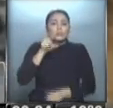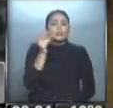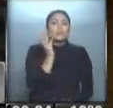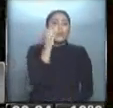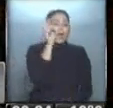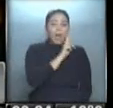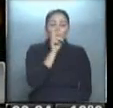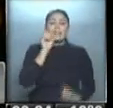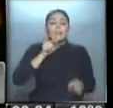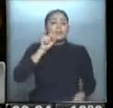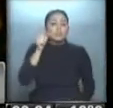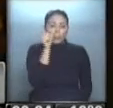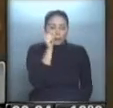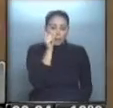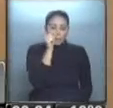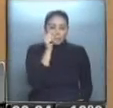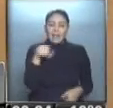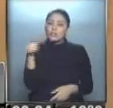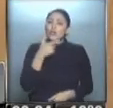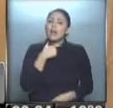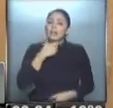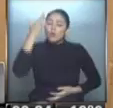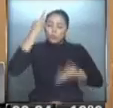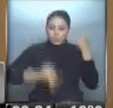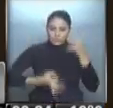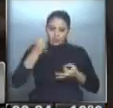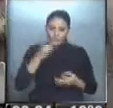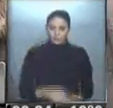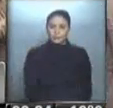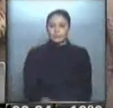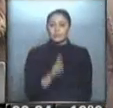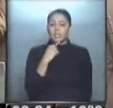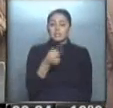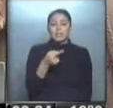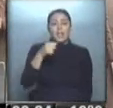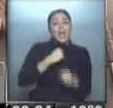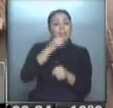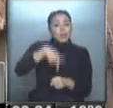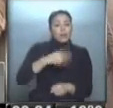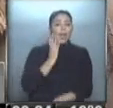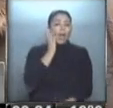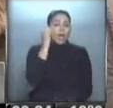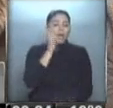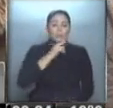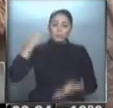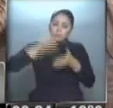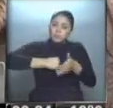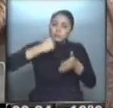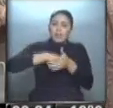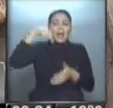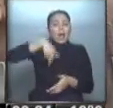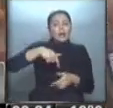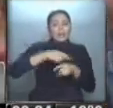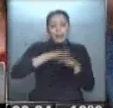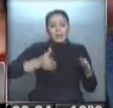Ramona y su papá Víctor bulacio en pedido de Justicia hasta el día de hoy es una mujer que no baja los brazos estará ahora en la cama